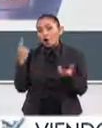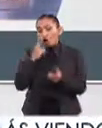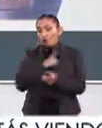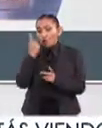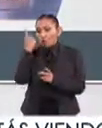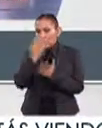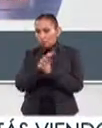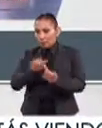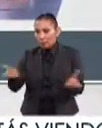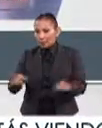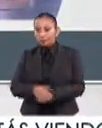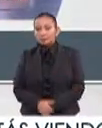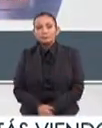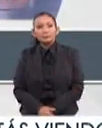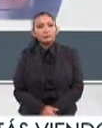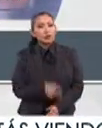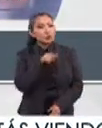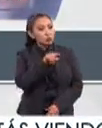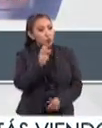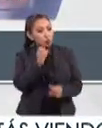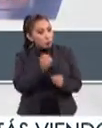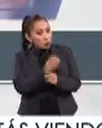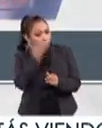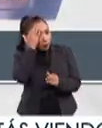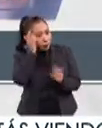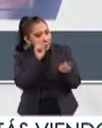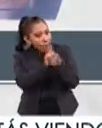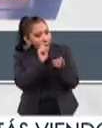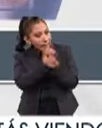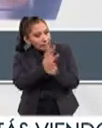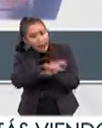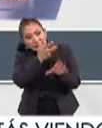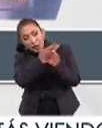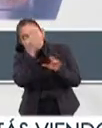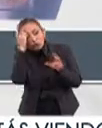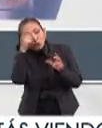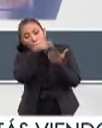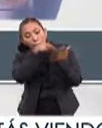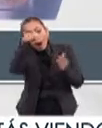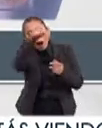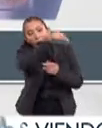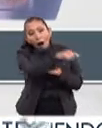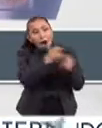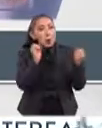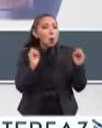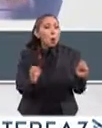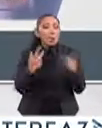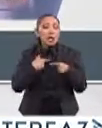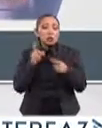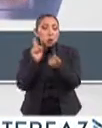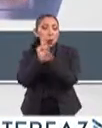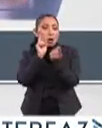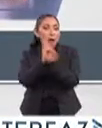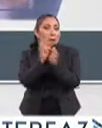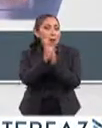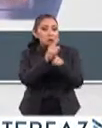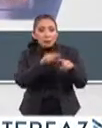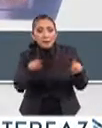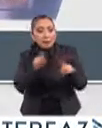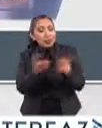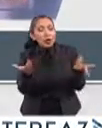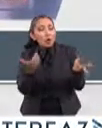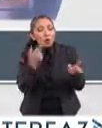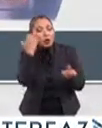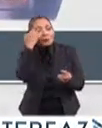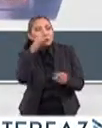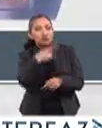solo. Tuviste oportunidad de conocer más de los Estados Unidos, supongo también a personas de diferentes nacionalidades. ¿Cómo